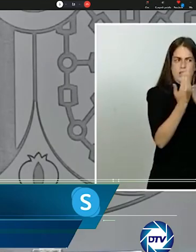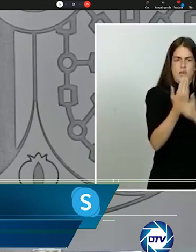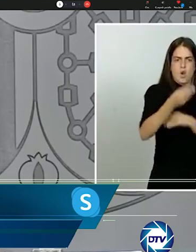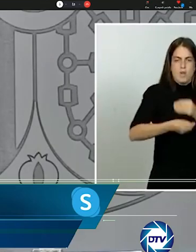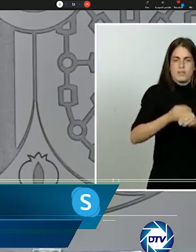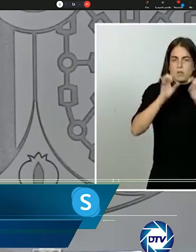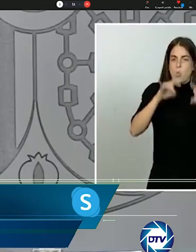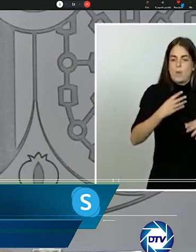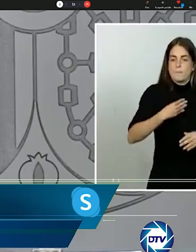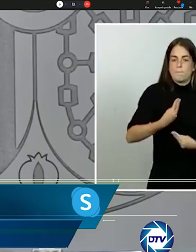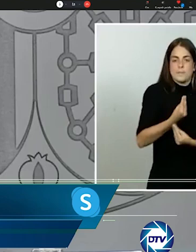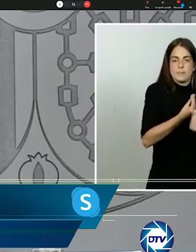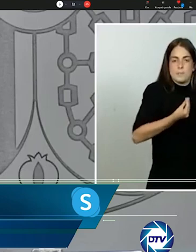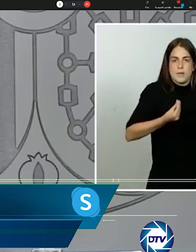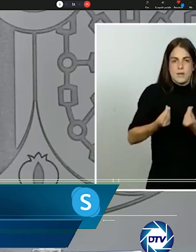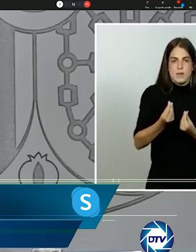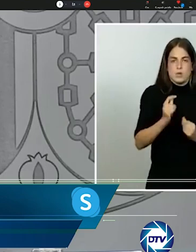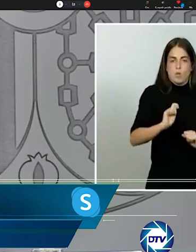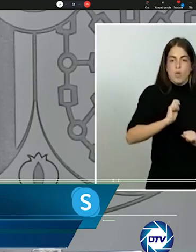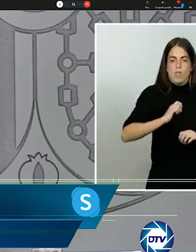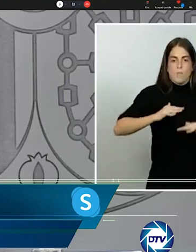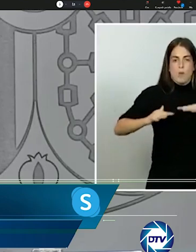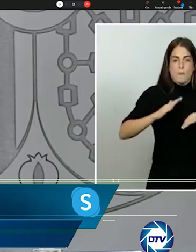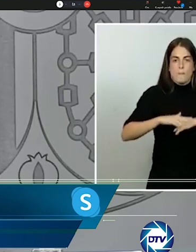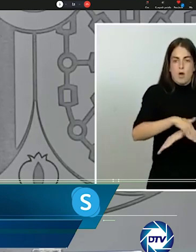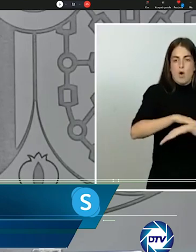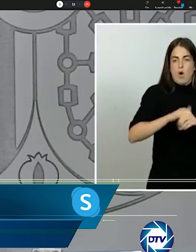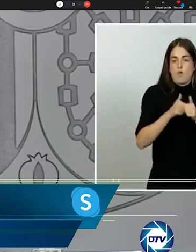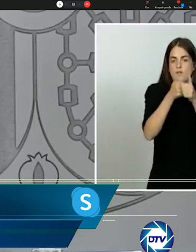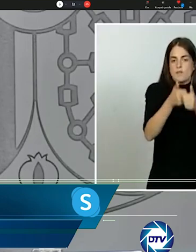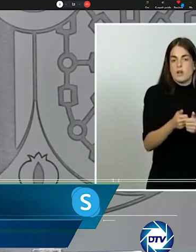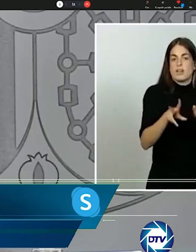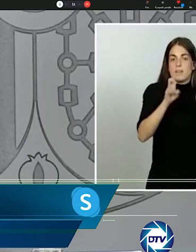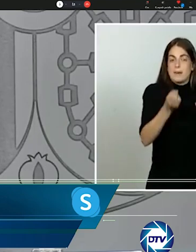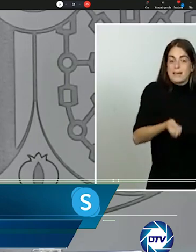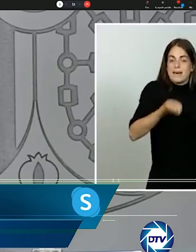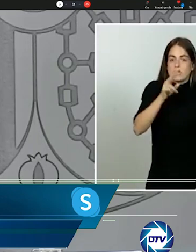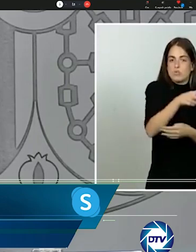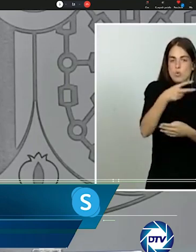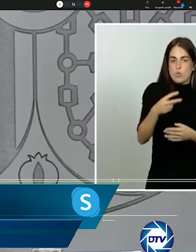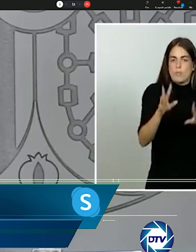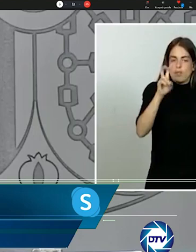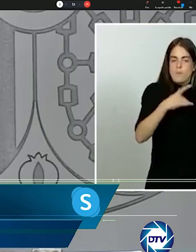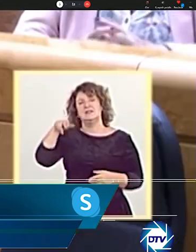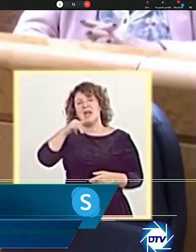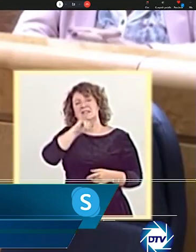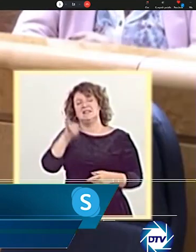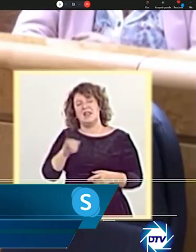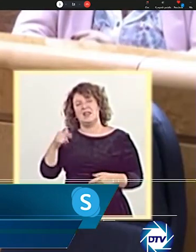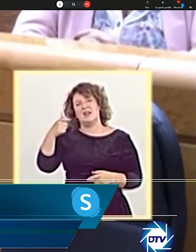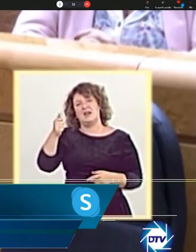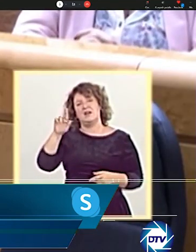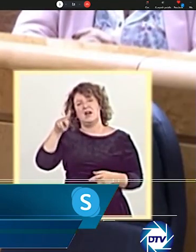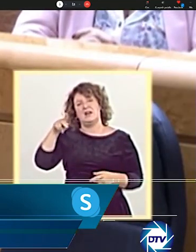por completo las previsiones del gobierno. Es verdad que algunos lo habíamos dicho antes. Es el caso del Instituto de Estudios Económicos, donde yo